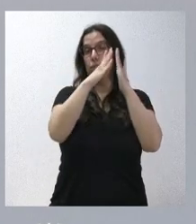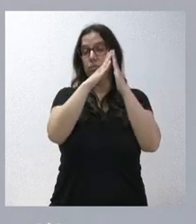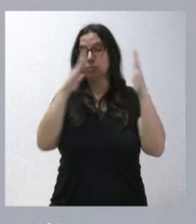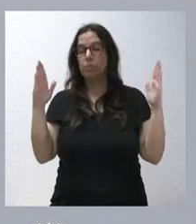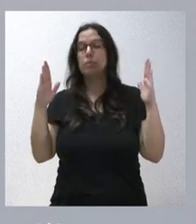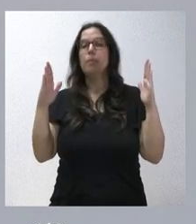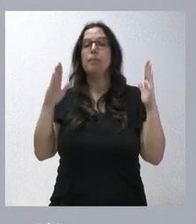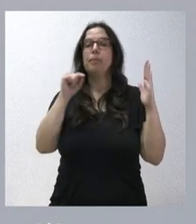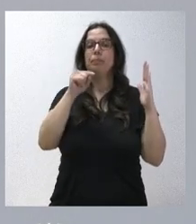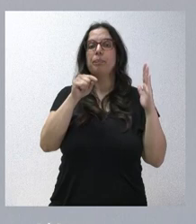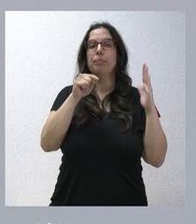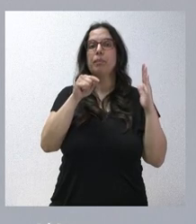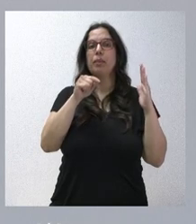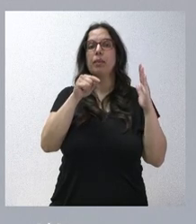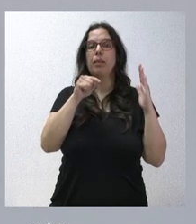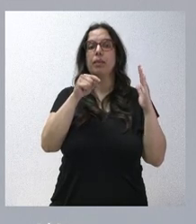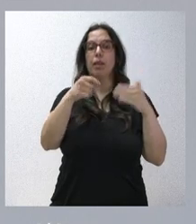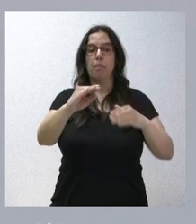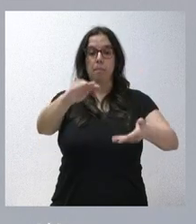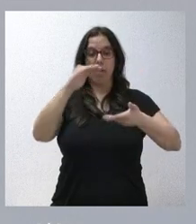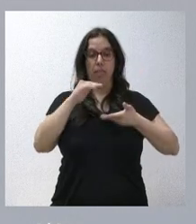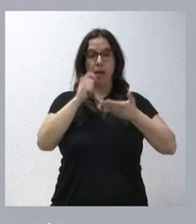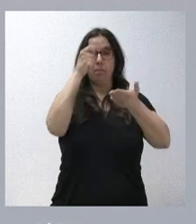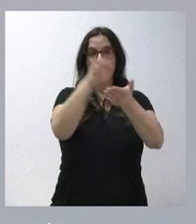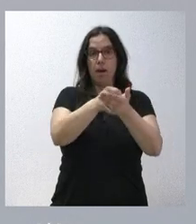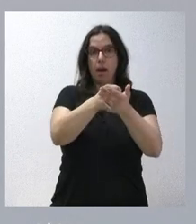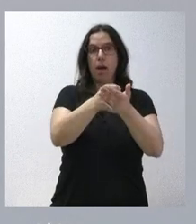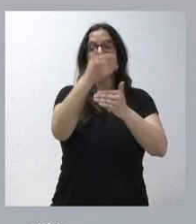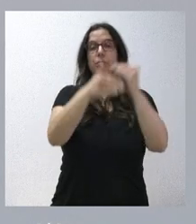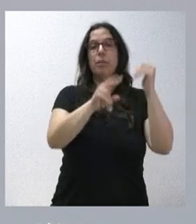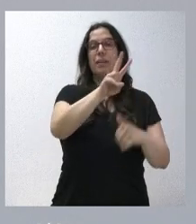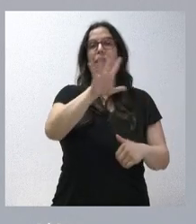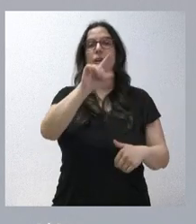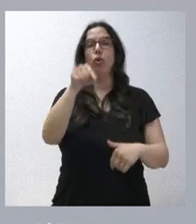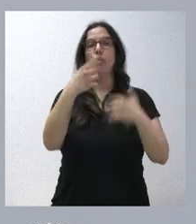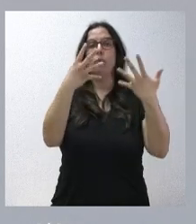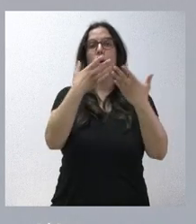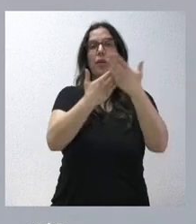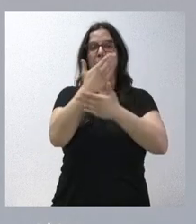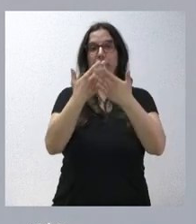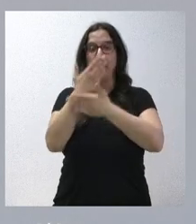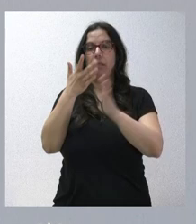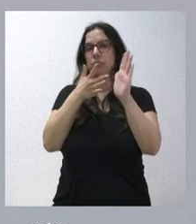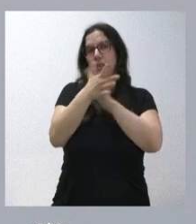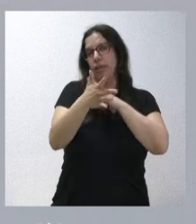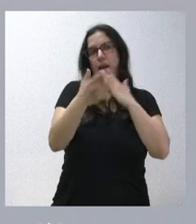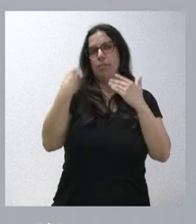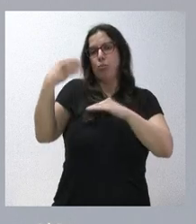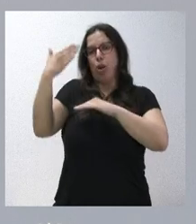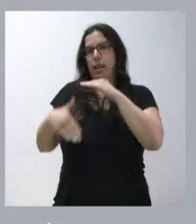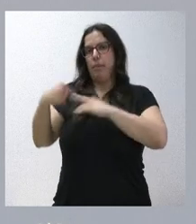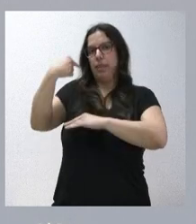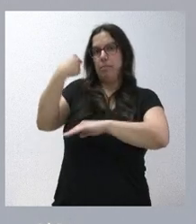de periodo de pago a proveedores en Castilla de León fue 25,9 días que está claramente por debajo del límite